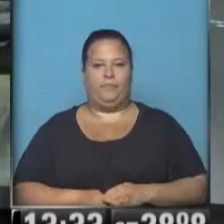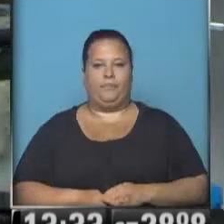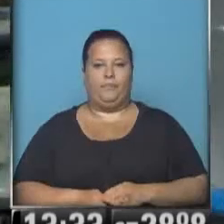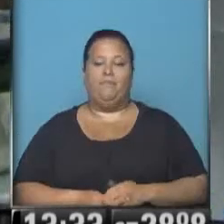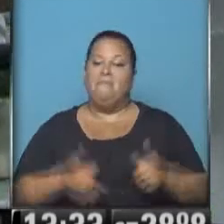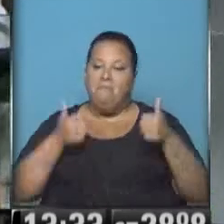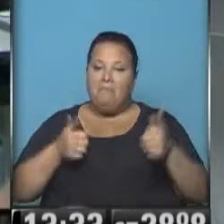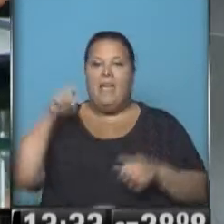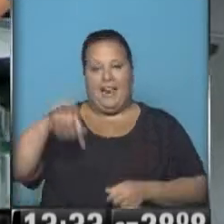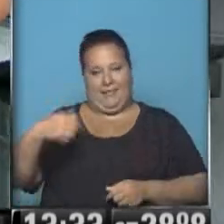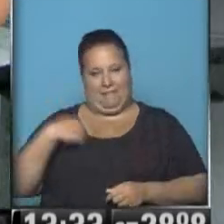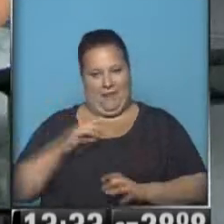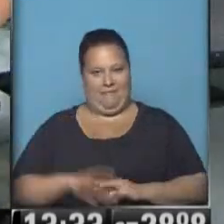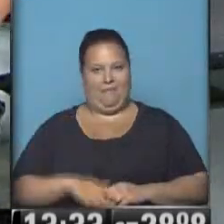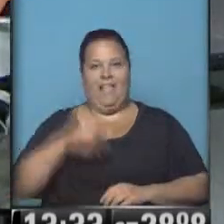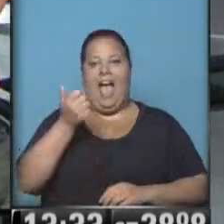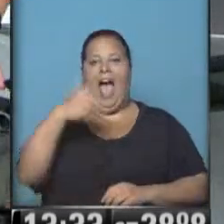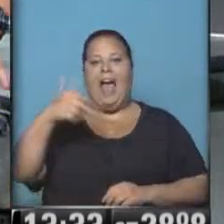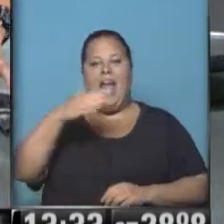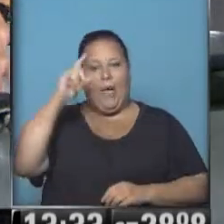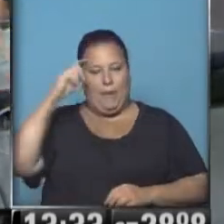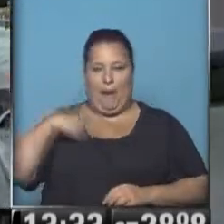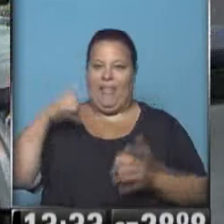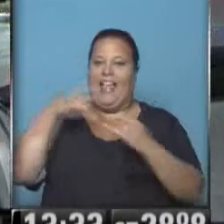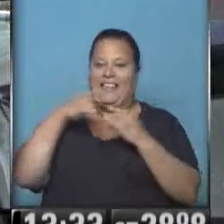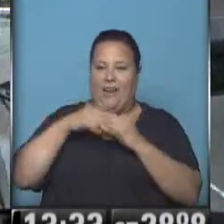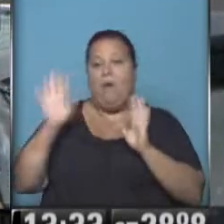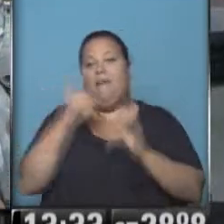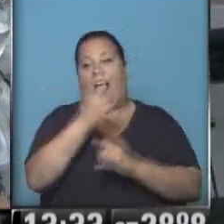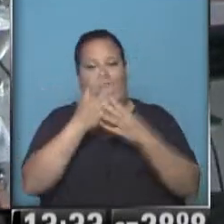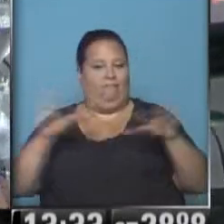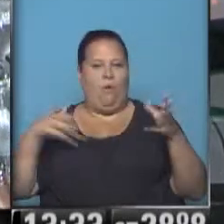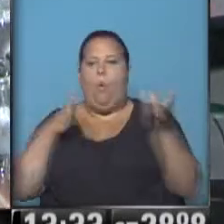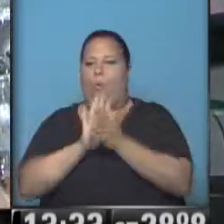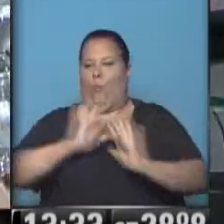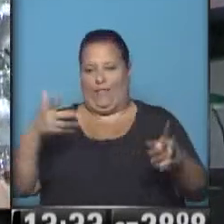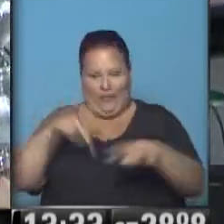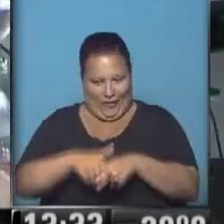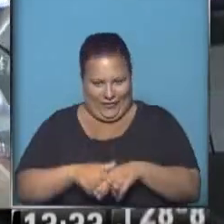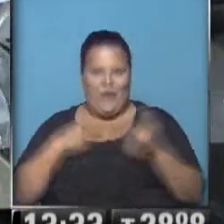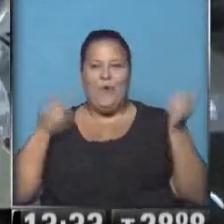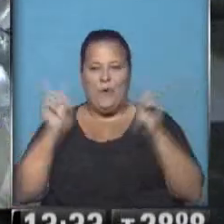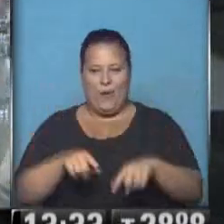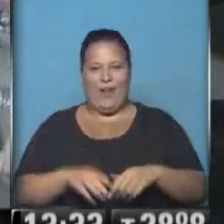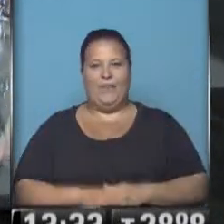Qué bueno, esta para mí. Annabelle, para mí. Para, bueno, es la de terror. Listo. Va cada uno por su lado, basta, nos vamos a la pausa. Bueno, dale, ya venimos.